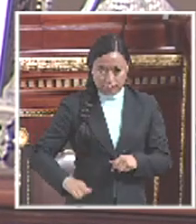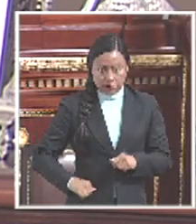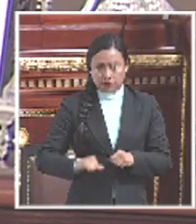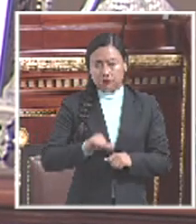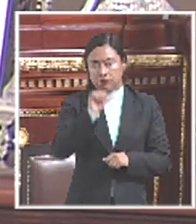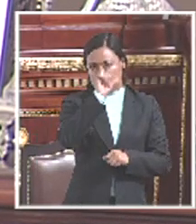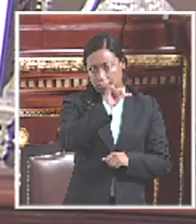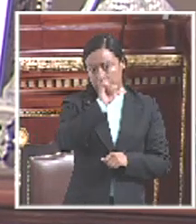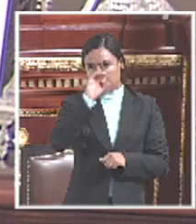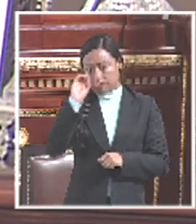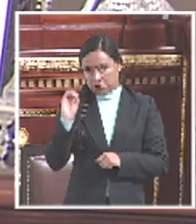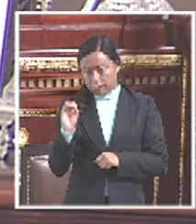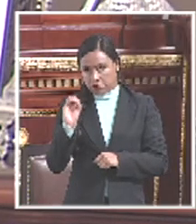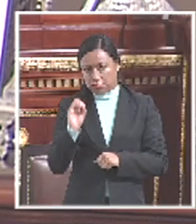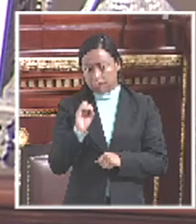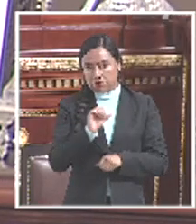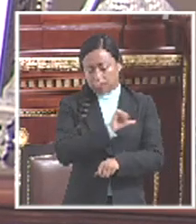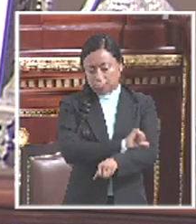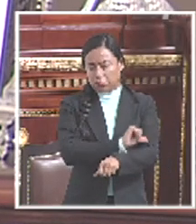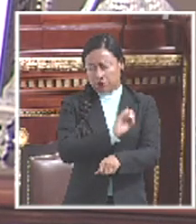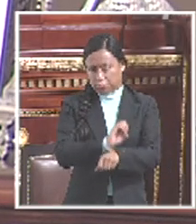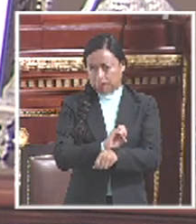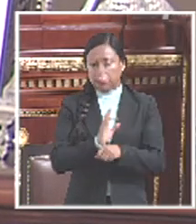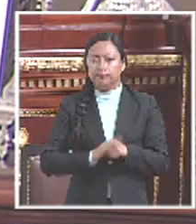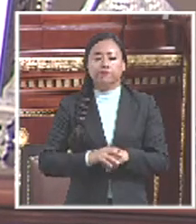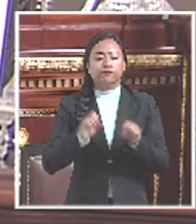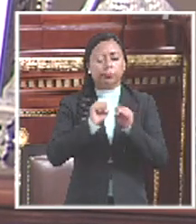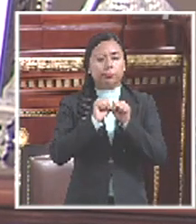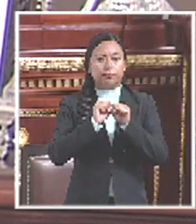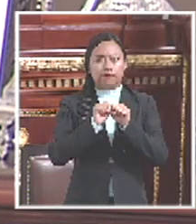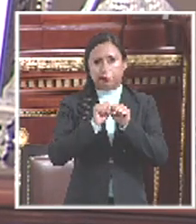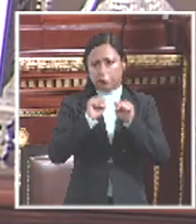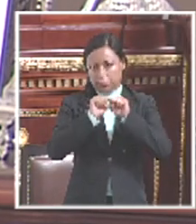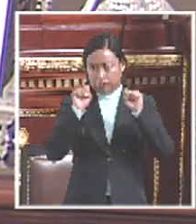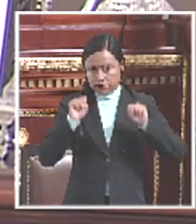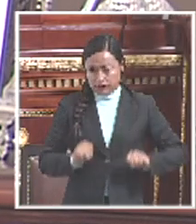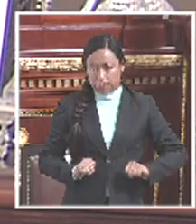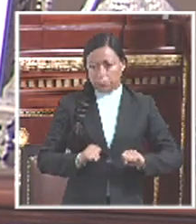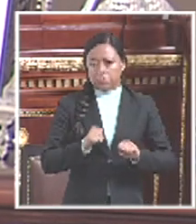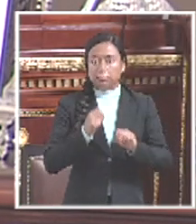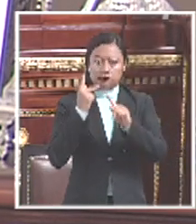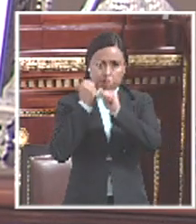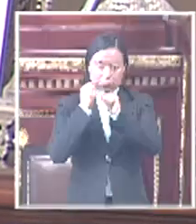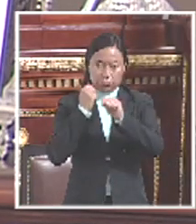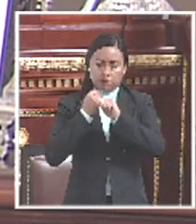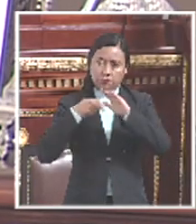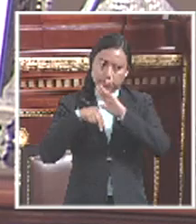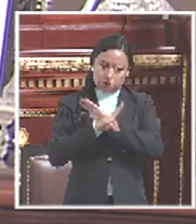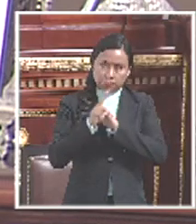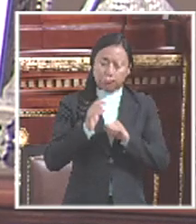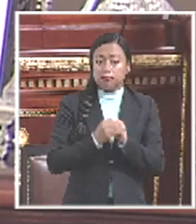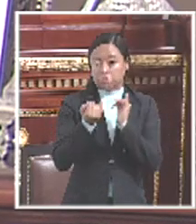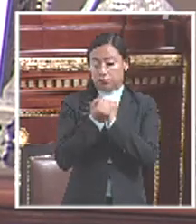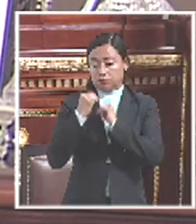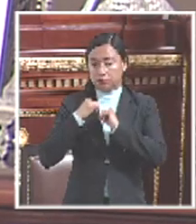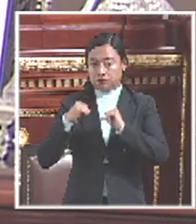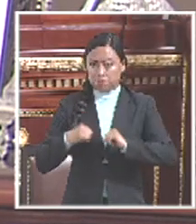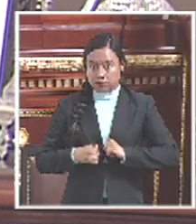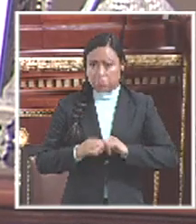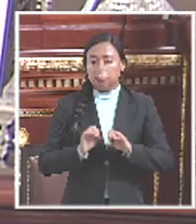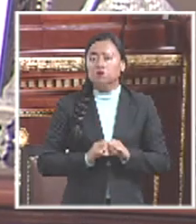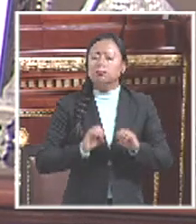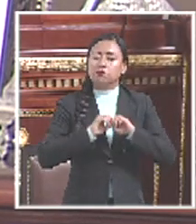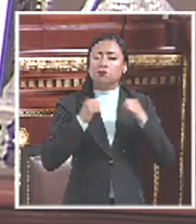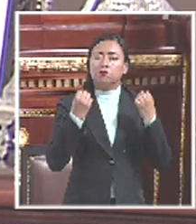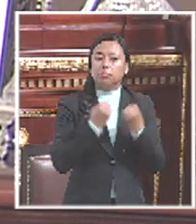directora general del sistema de transporte colectivo Metro, así como al titular del órgano regulador del